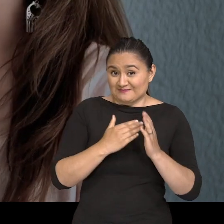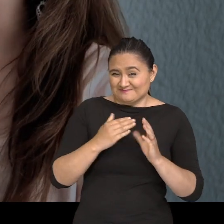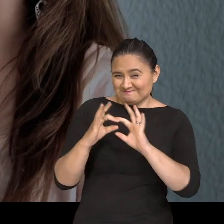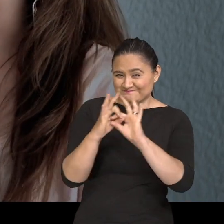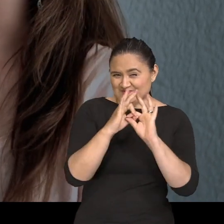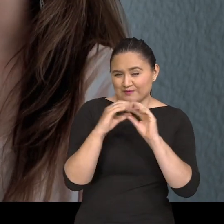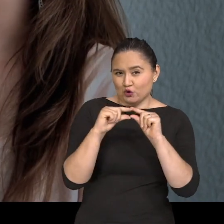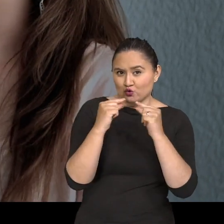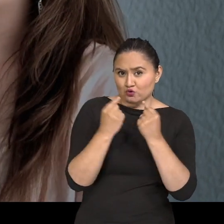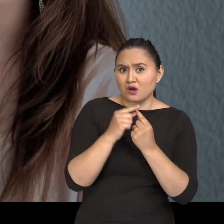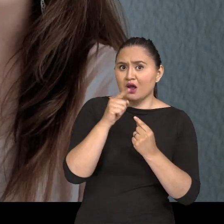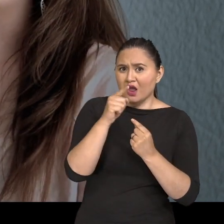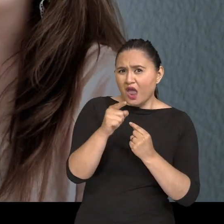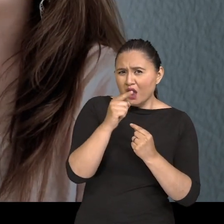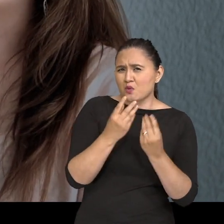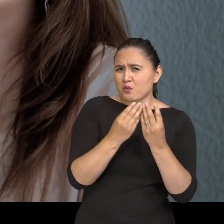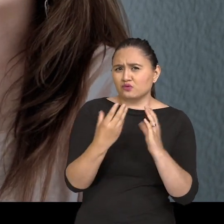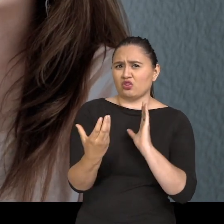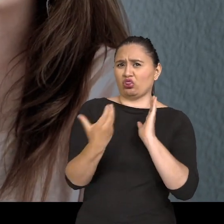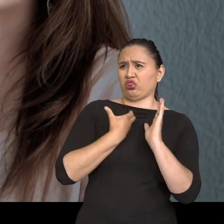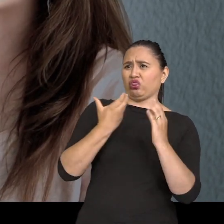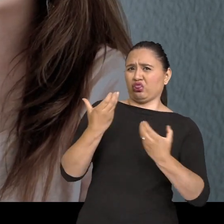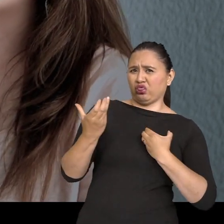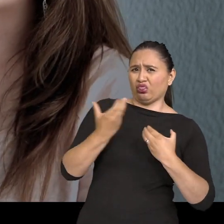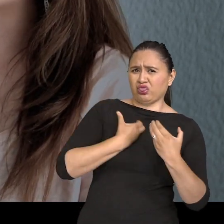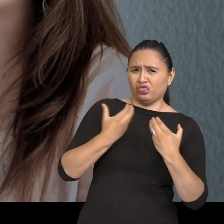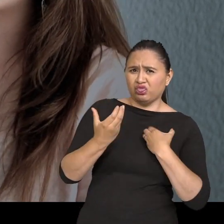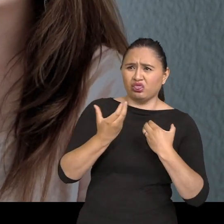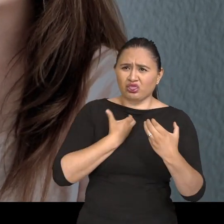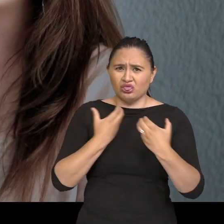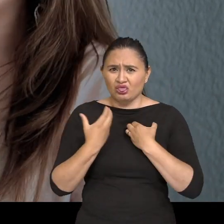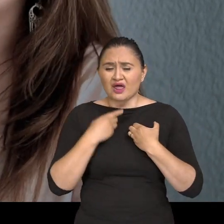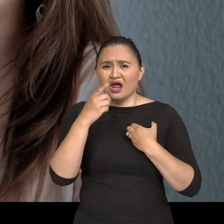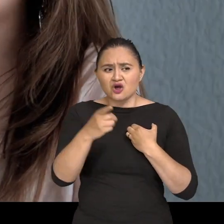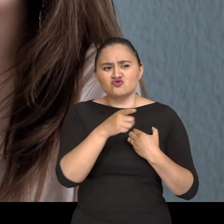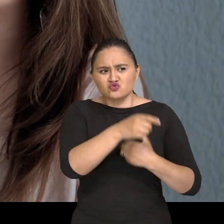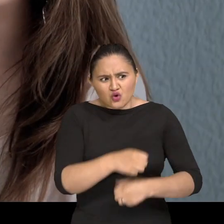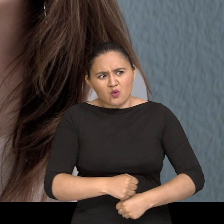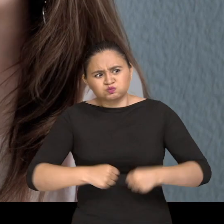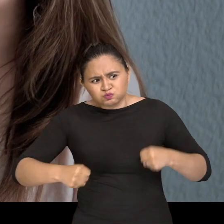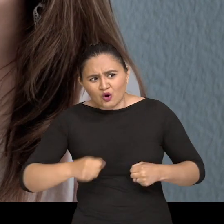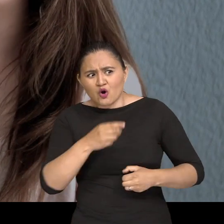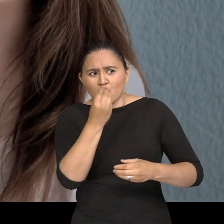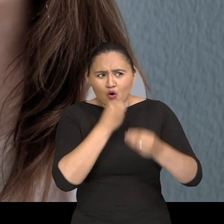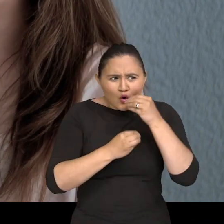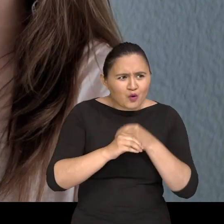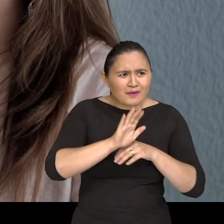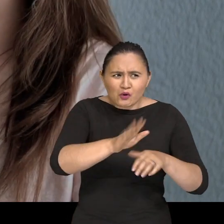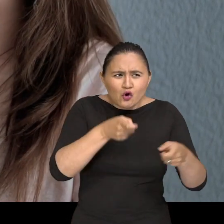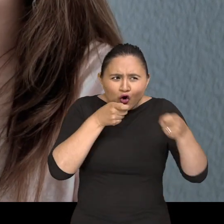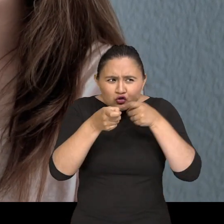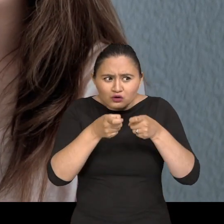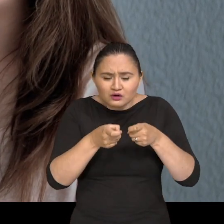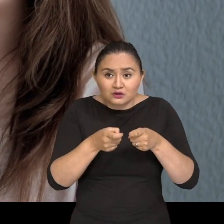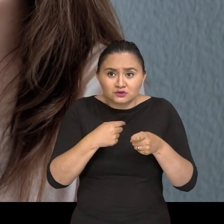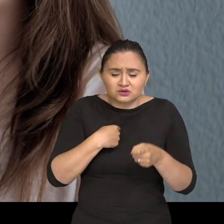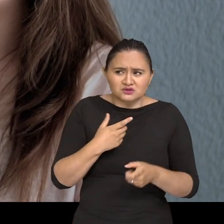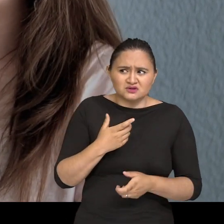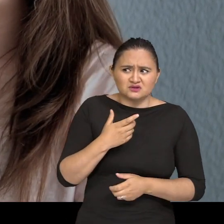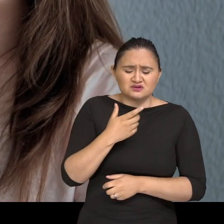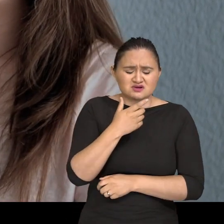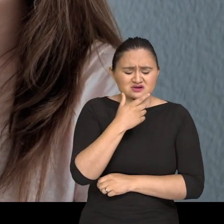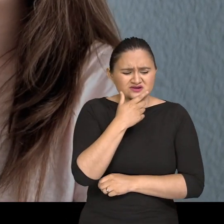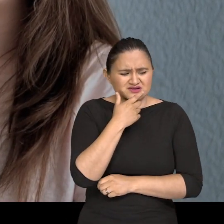los que me decían bastante cada rato entonces así como que dietas en guardado del pago que bajara de peso entonces era como que